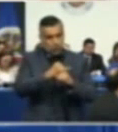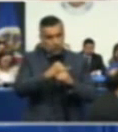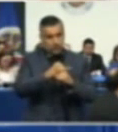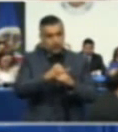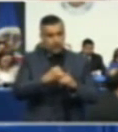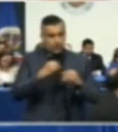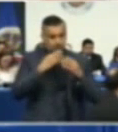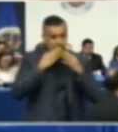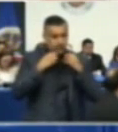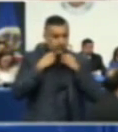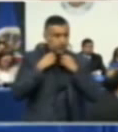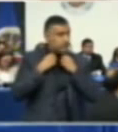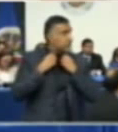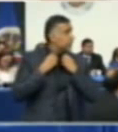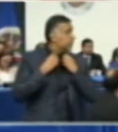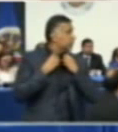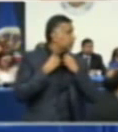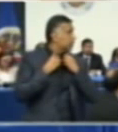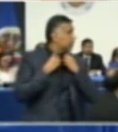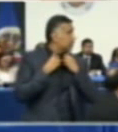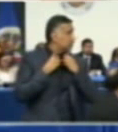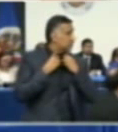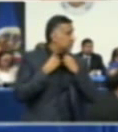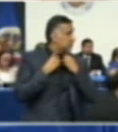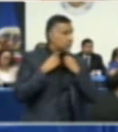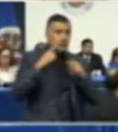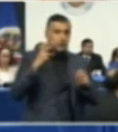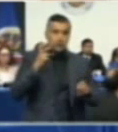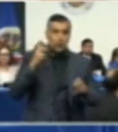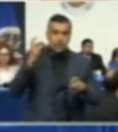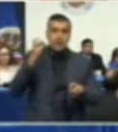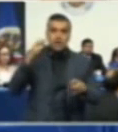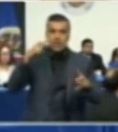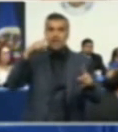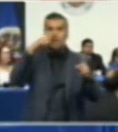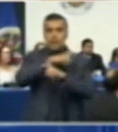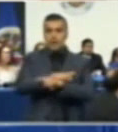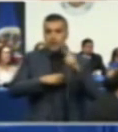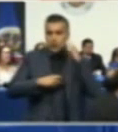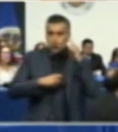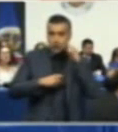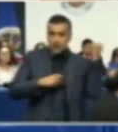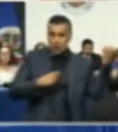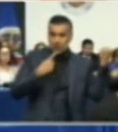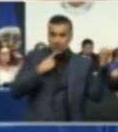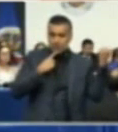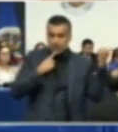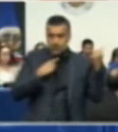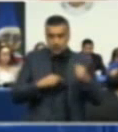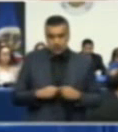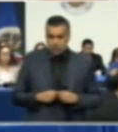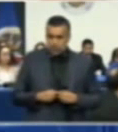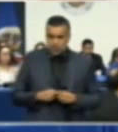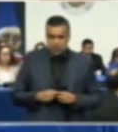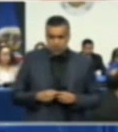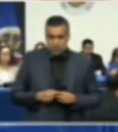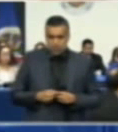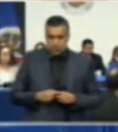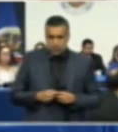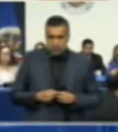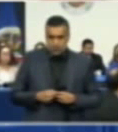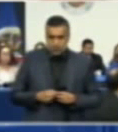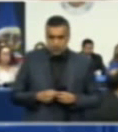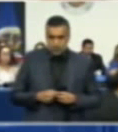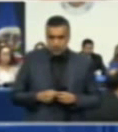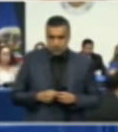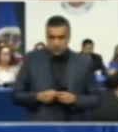materia. Muchas gracias. Señor presidente, miembros comisionados, establecíamos que el Perú ha hecho avances